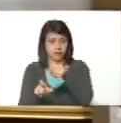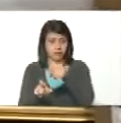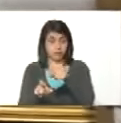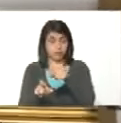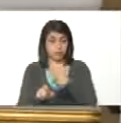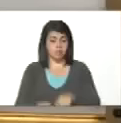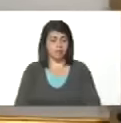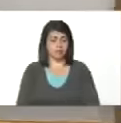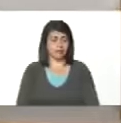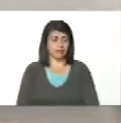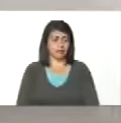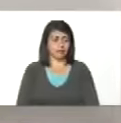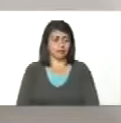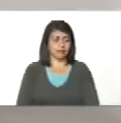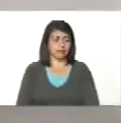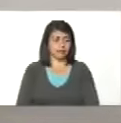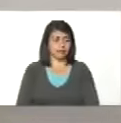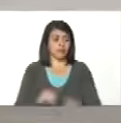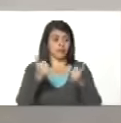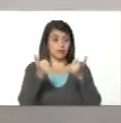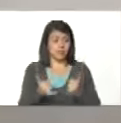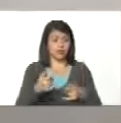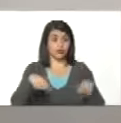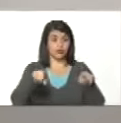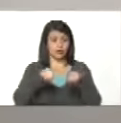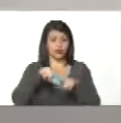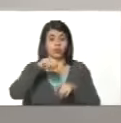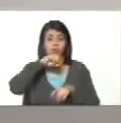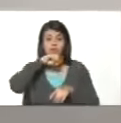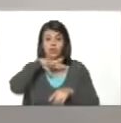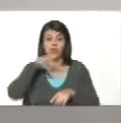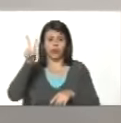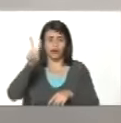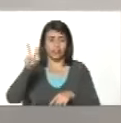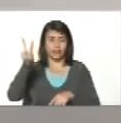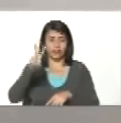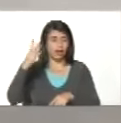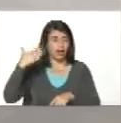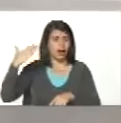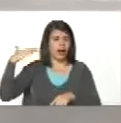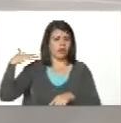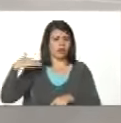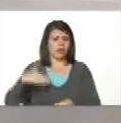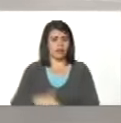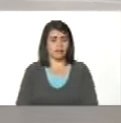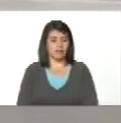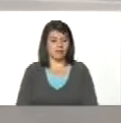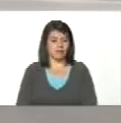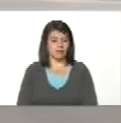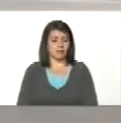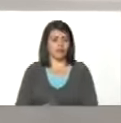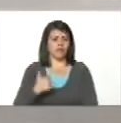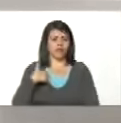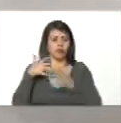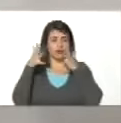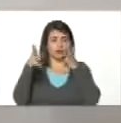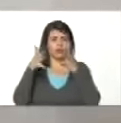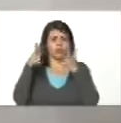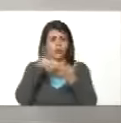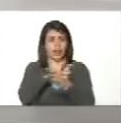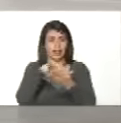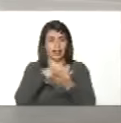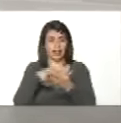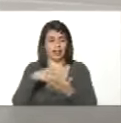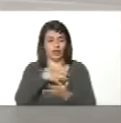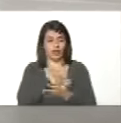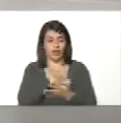Como ya ocurrió en la historia de Venezuela. Ya ocurrió. Yo recomiendo una novela